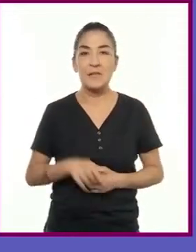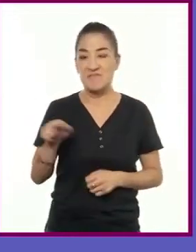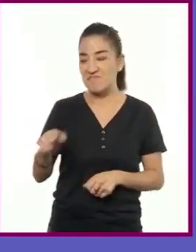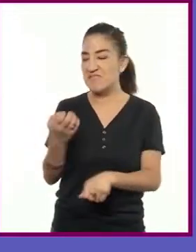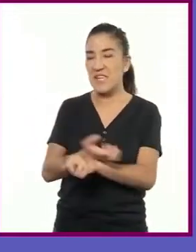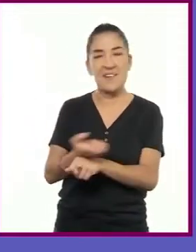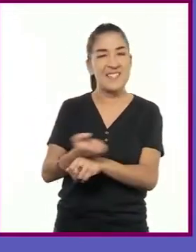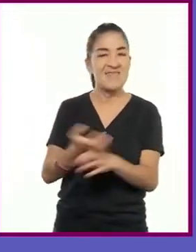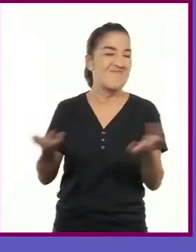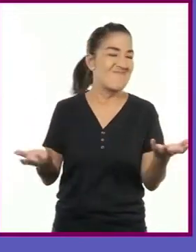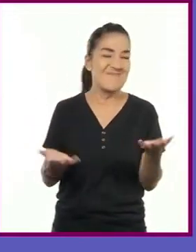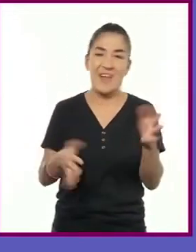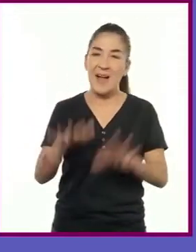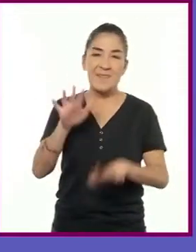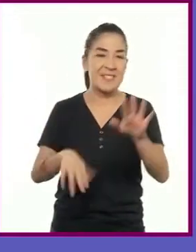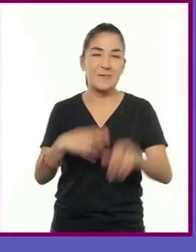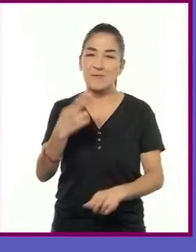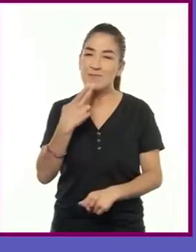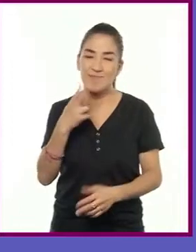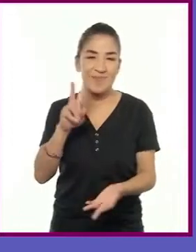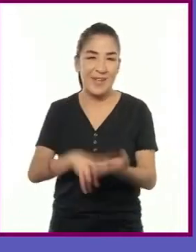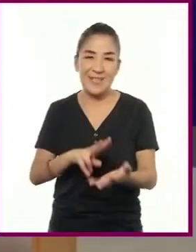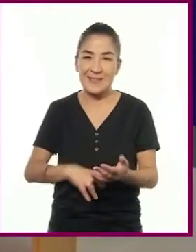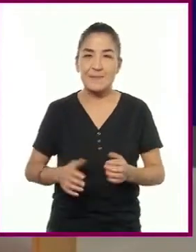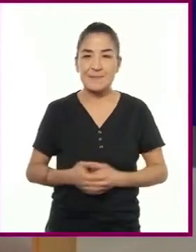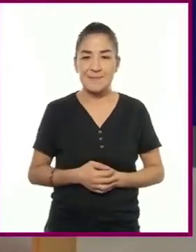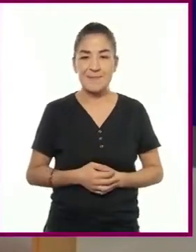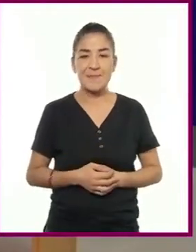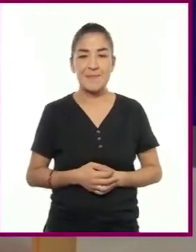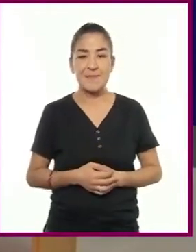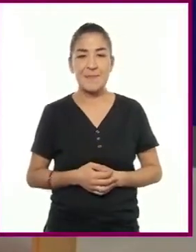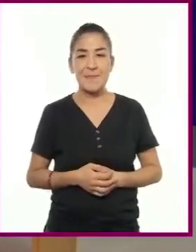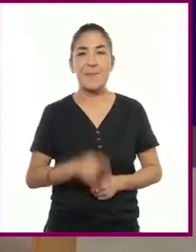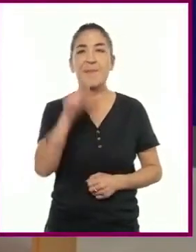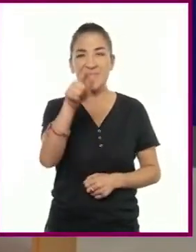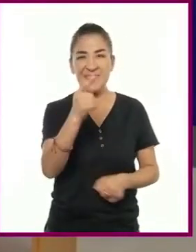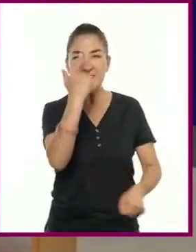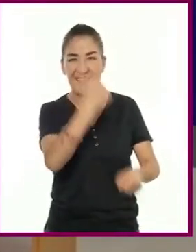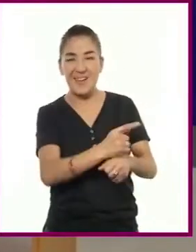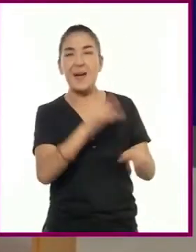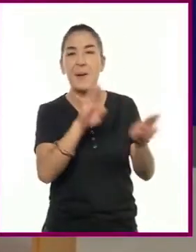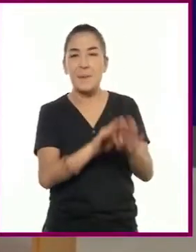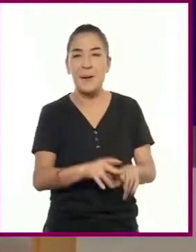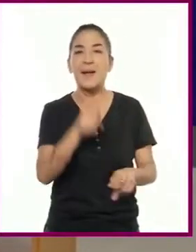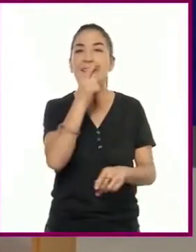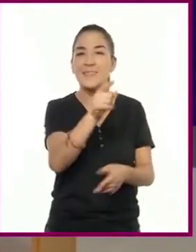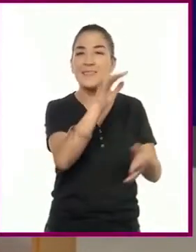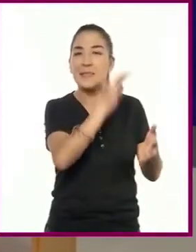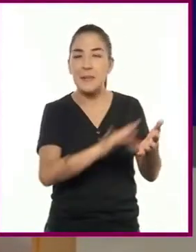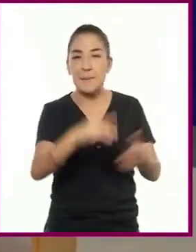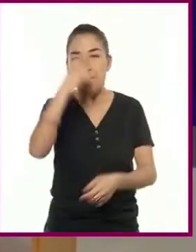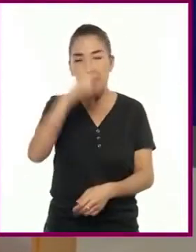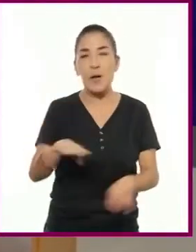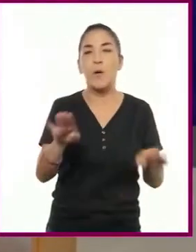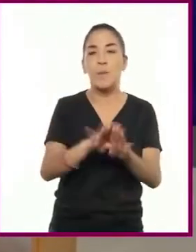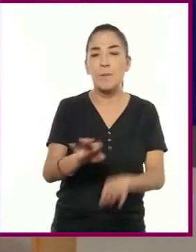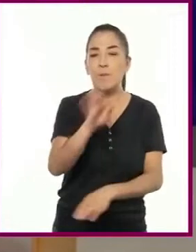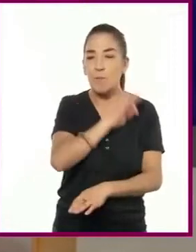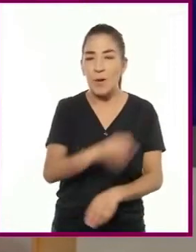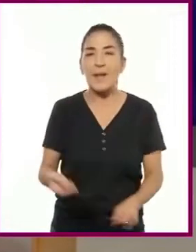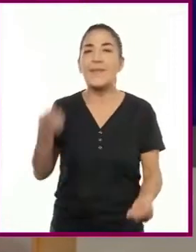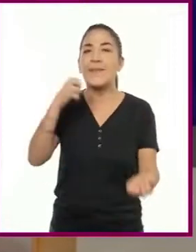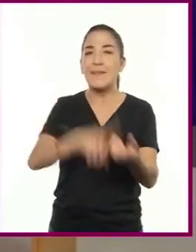vale. ¿Se dan cuenta cómo Don Quijote desea convencer a Sancho y